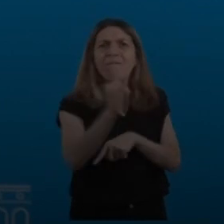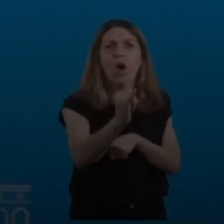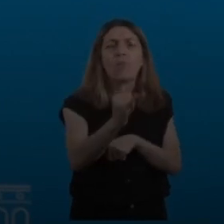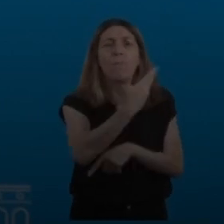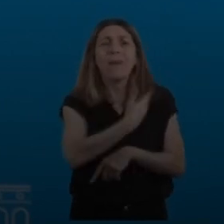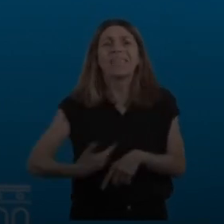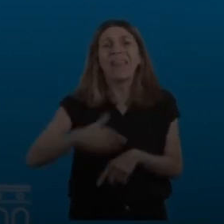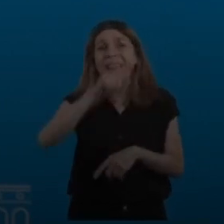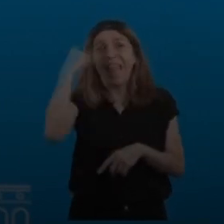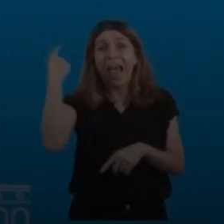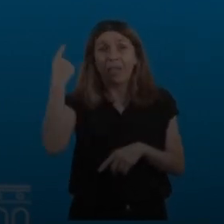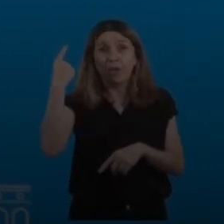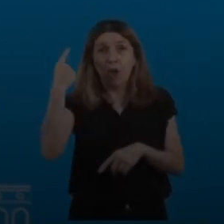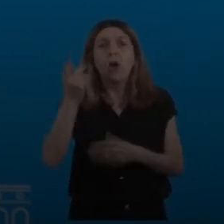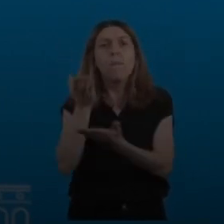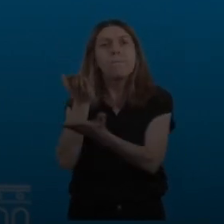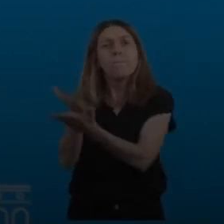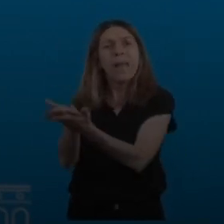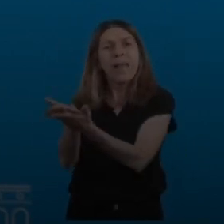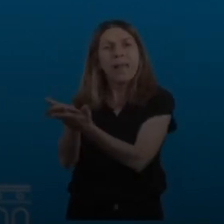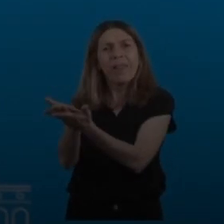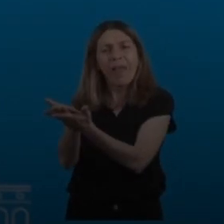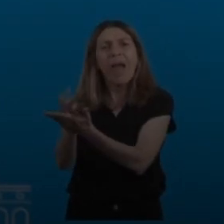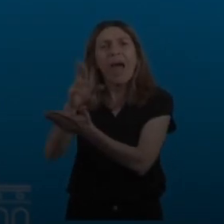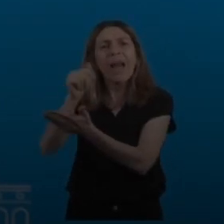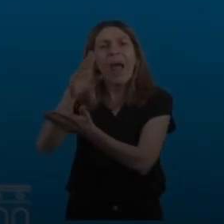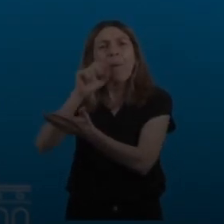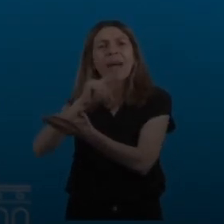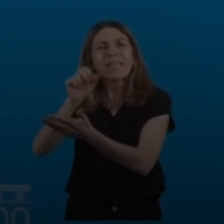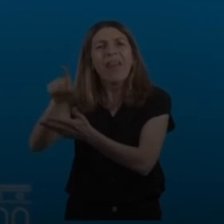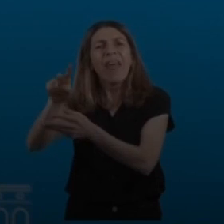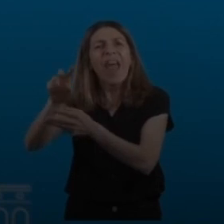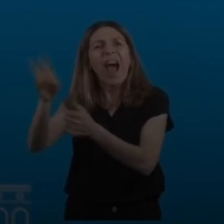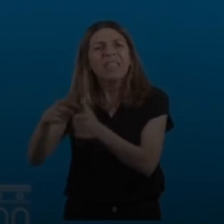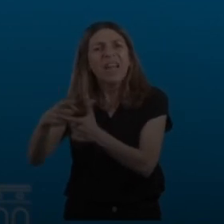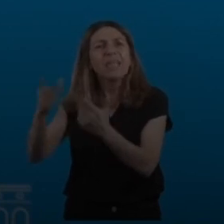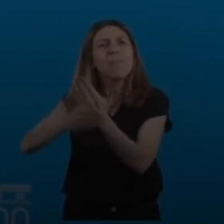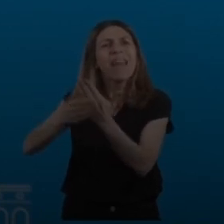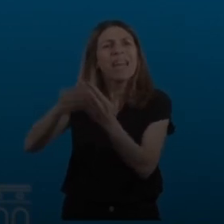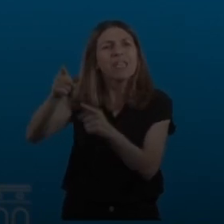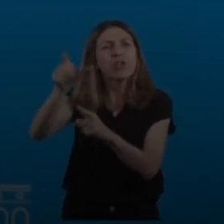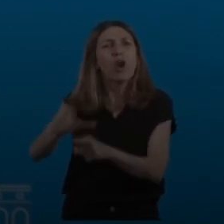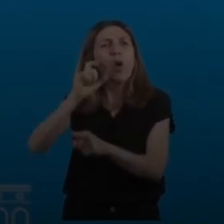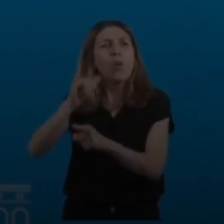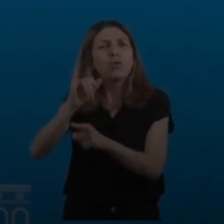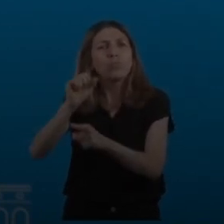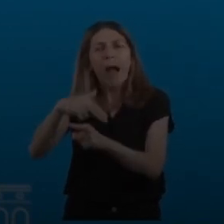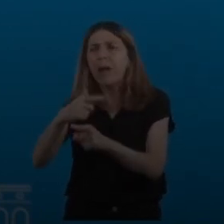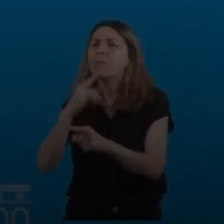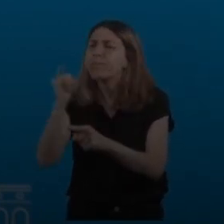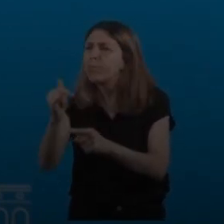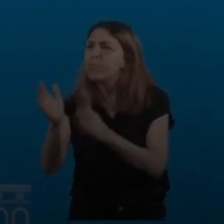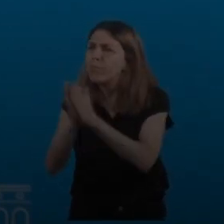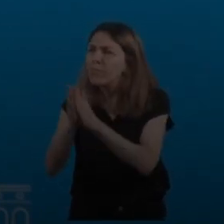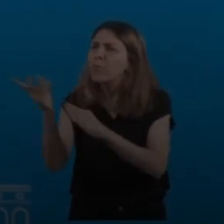El presidente de la Nación le pidió a Fernanda Raberta de ANSES y al ministro Guzmán que vean la posibilidad de que se llegue